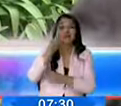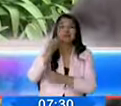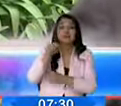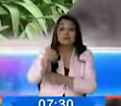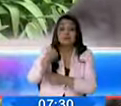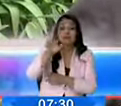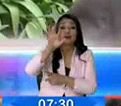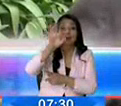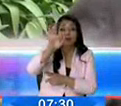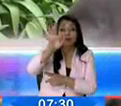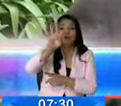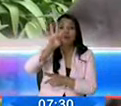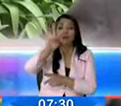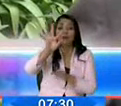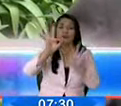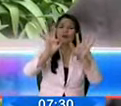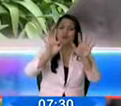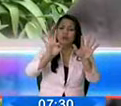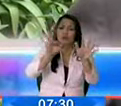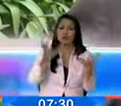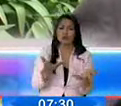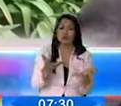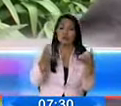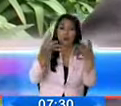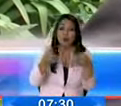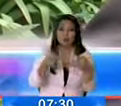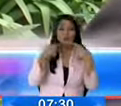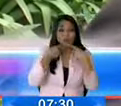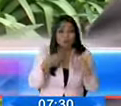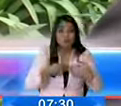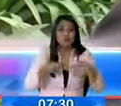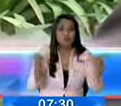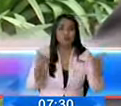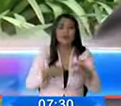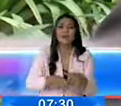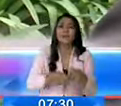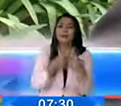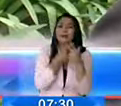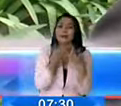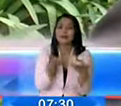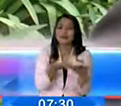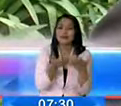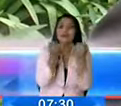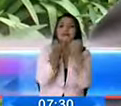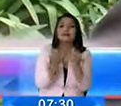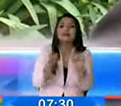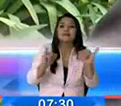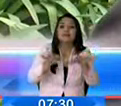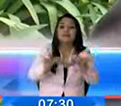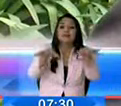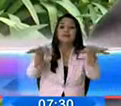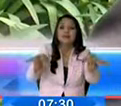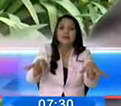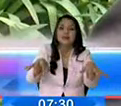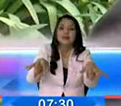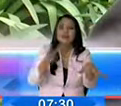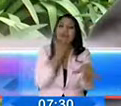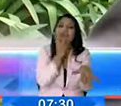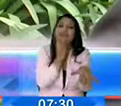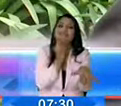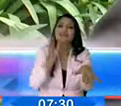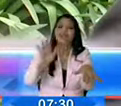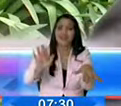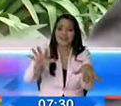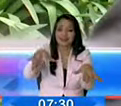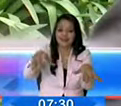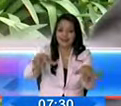1948, cuando se declara la vigencia y la permanencia y la independencia del Estado de Israel en